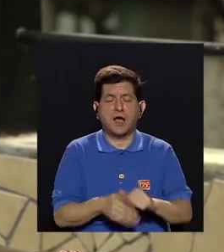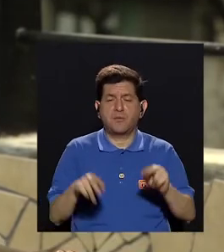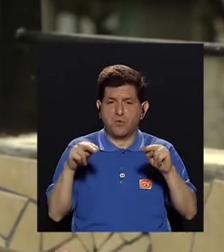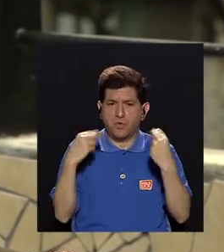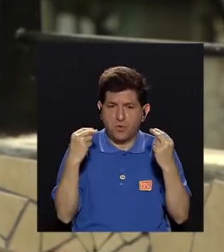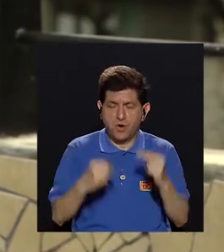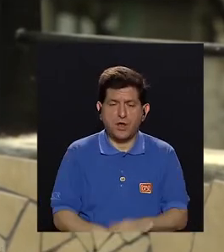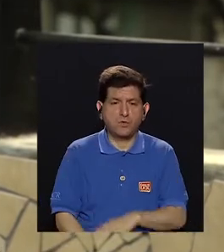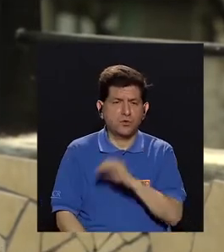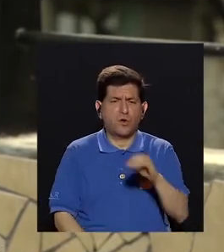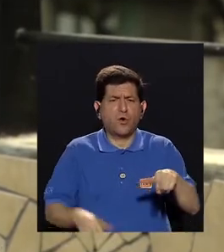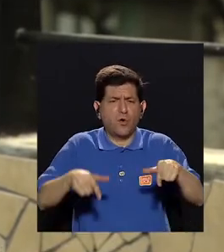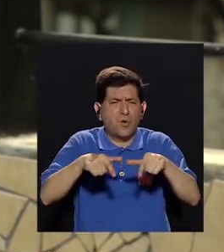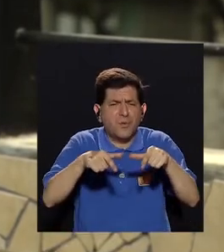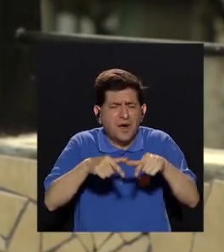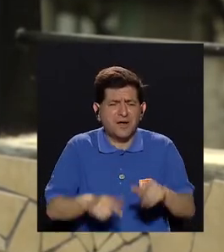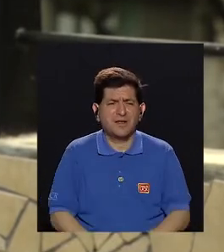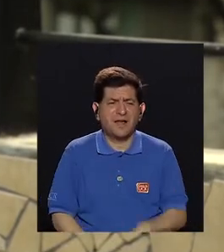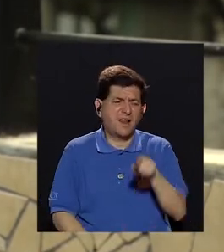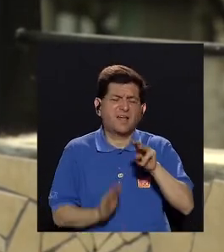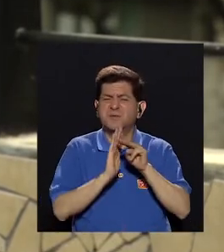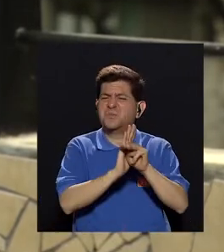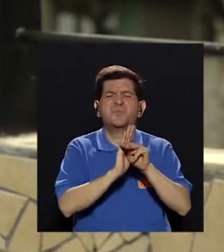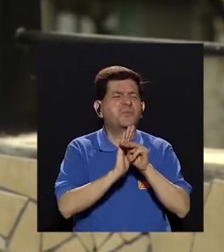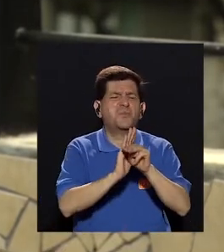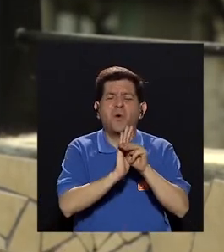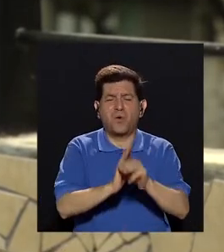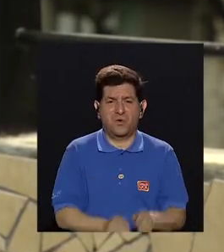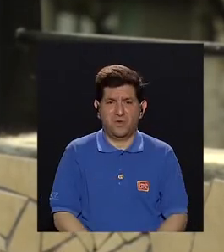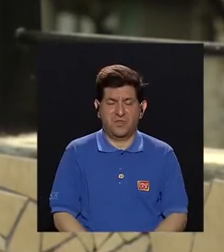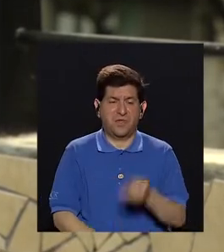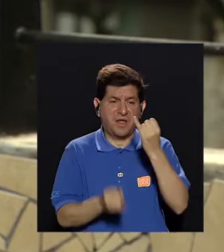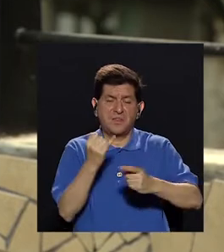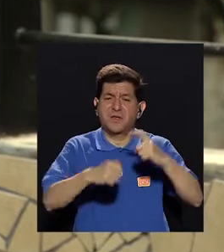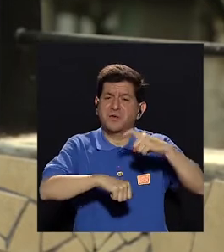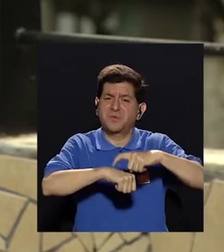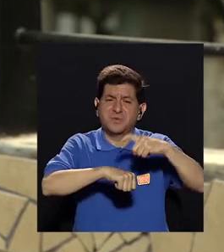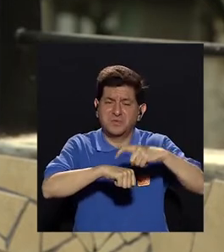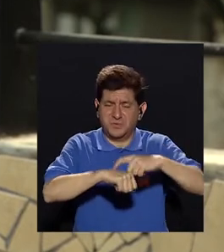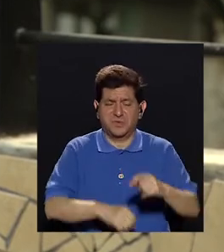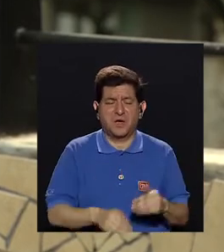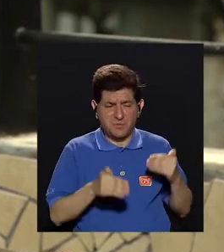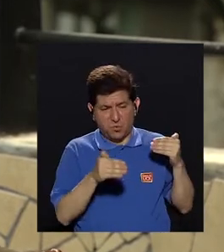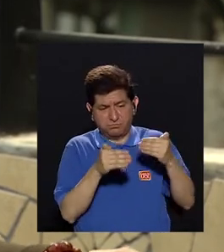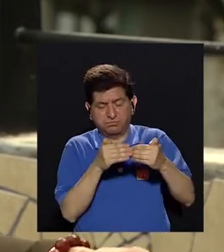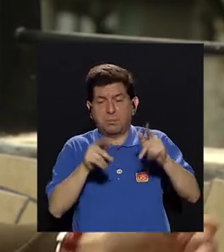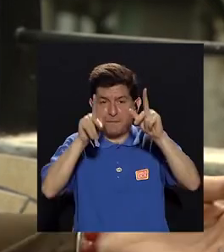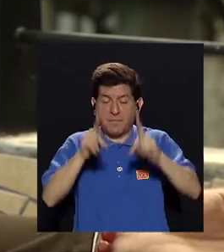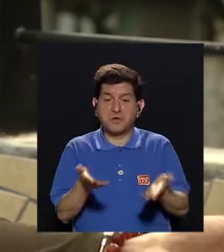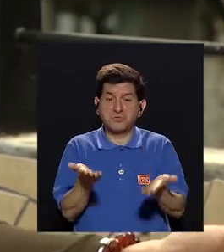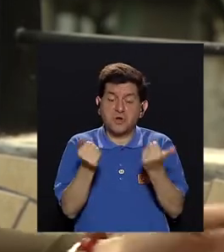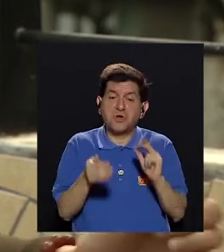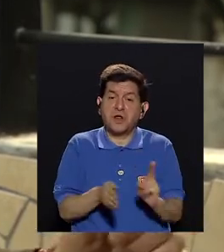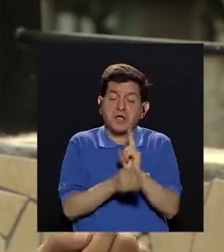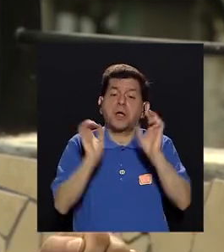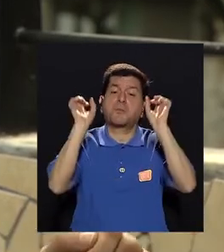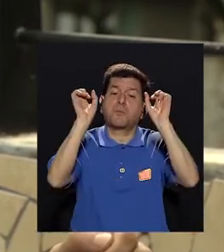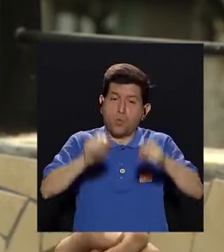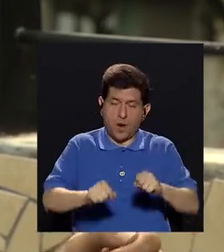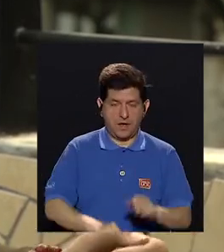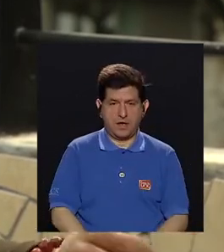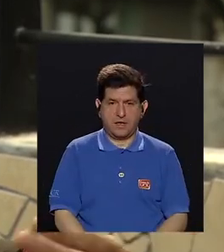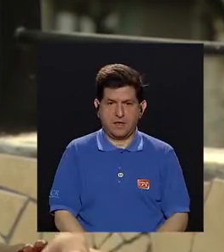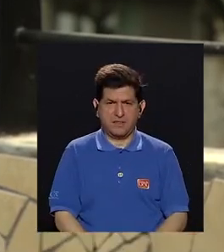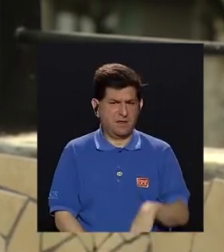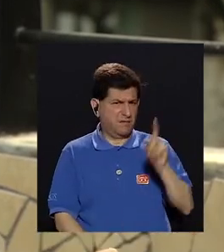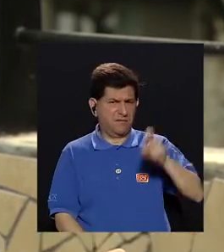en los últimos años. Si la persona quiere utilizarlos, los puede utilizar, no es indispensable, ¿okay? Ni es una condición que sea más favorable para